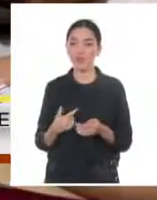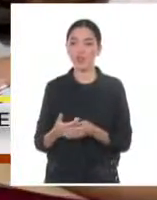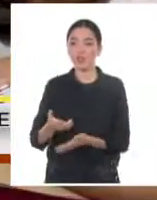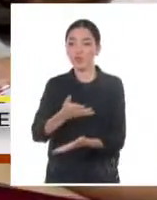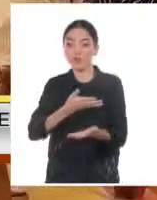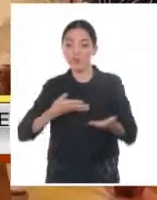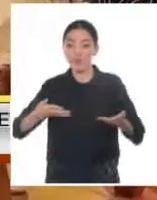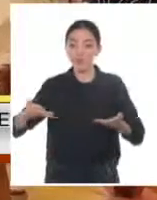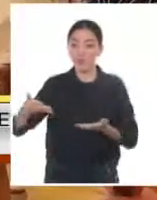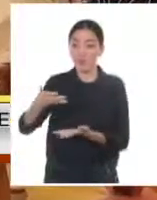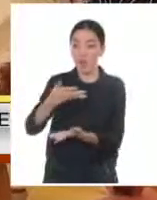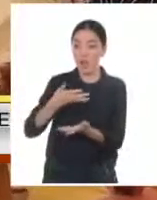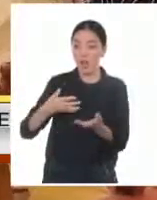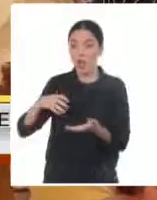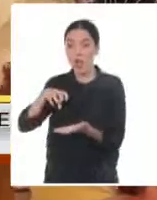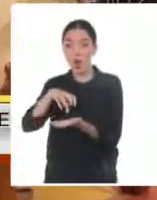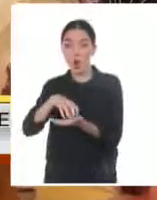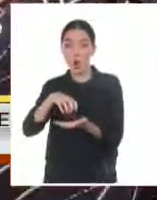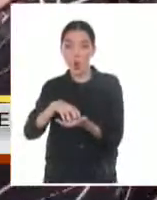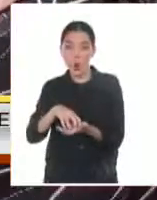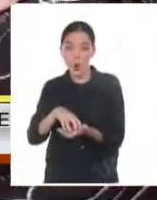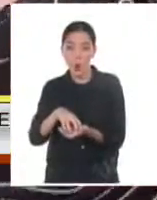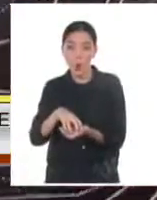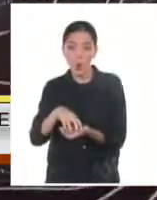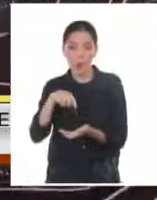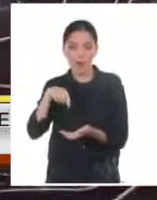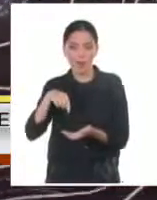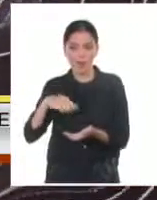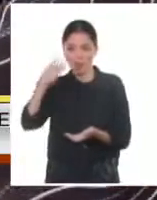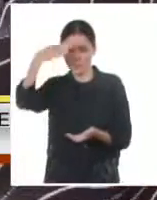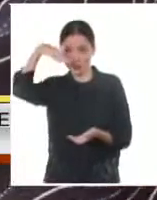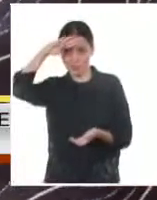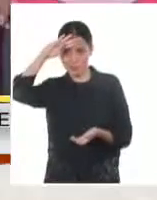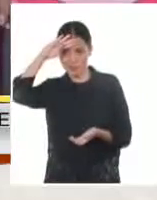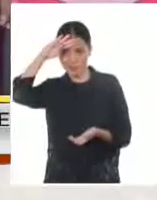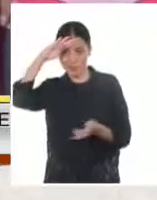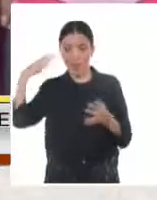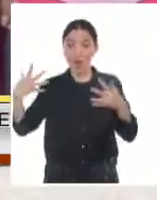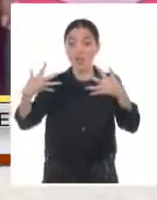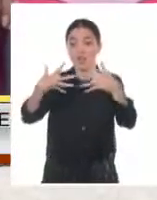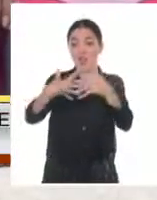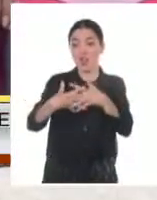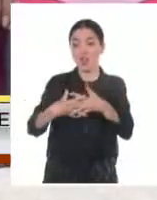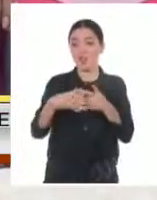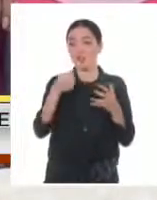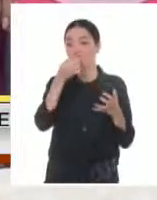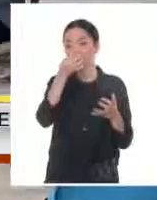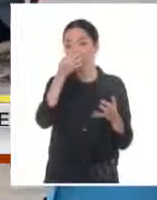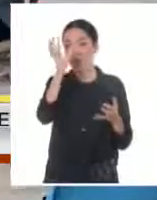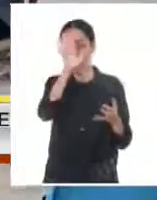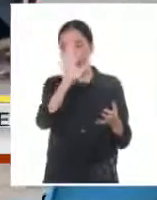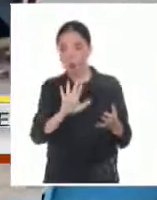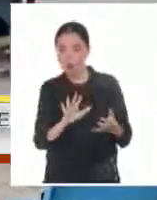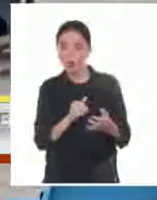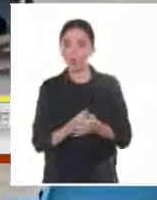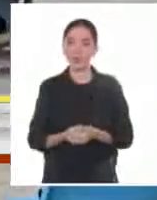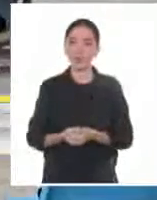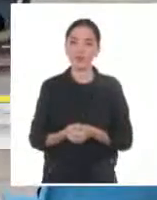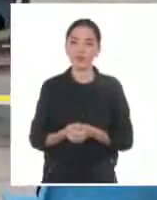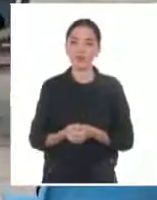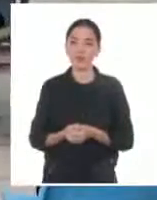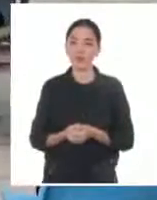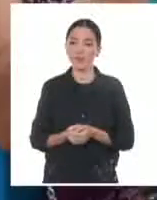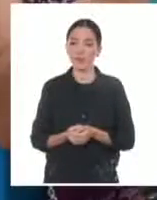Fernando Ortiz, en el Museo de la Música Pablo Hernández Balaguer, en la sede santiaguera del Instituto Cubano de Amistad con los